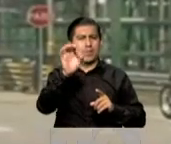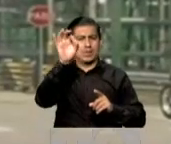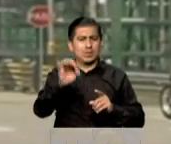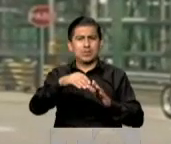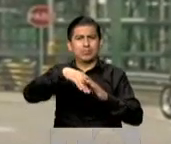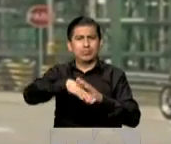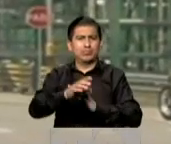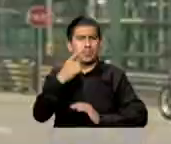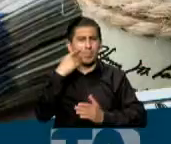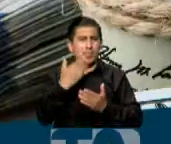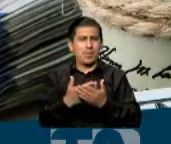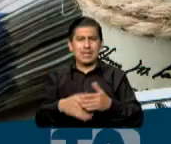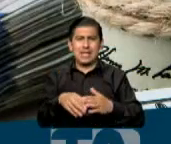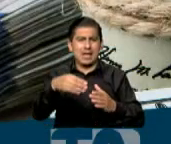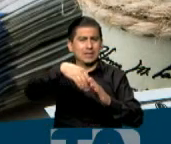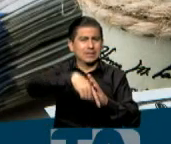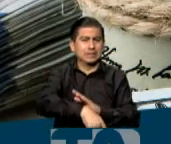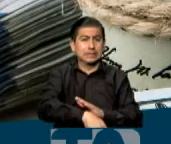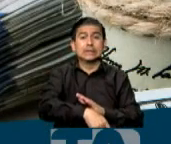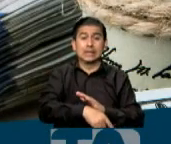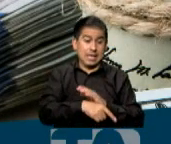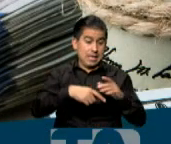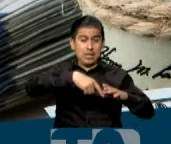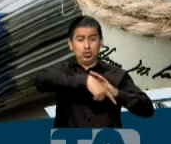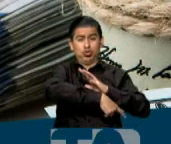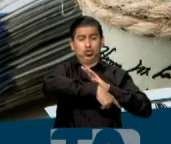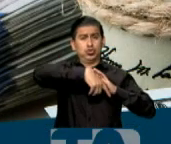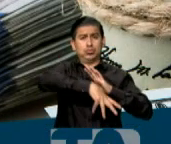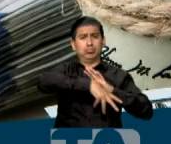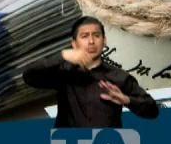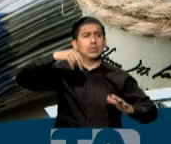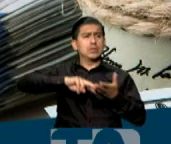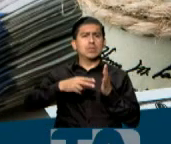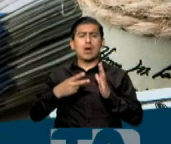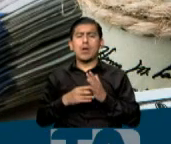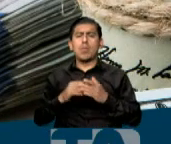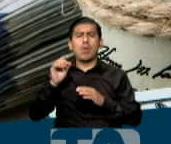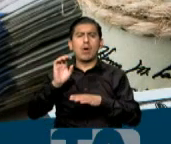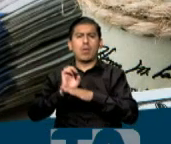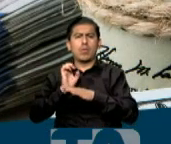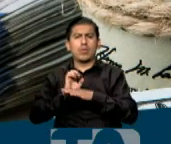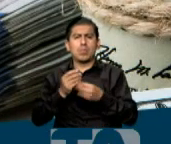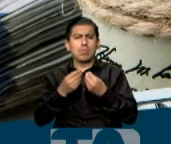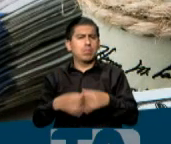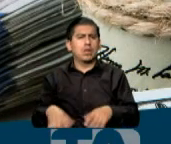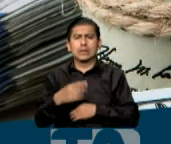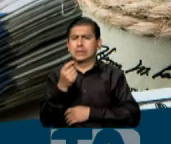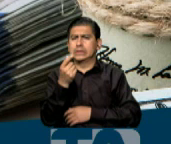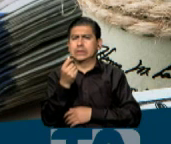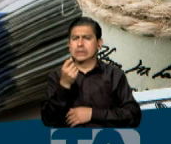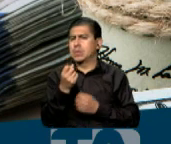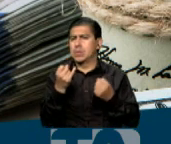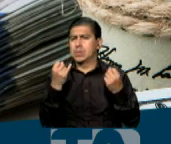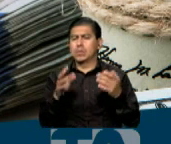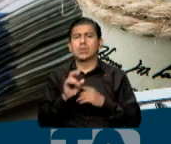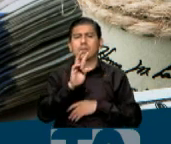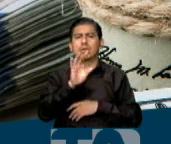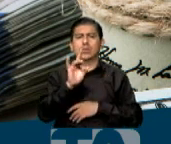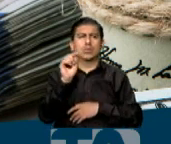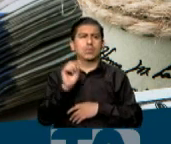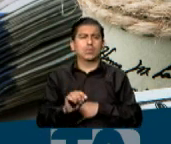en el campo petrolero Singue. Esto habría causado un perjuicio para el Estado hasta el 30 de septiembre de 2016 de